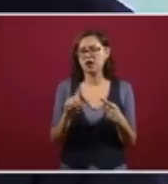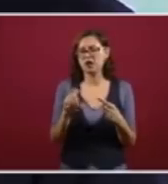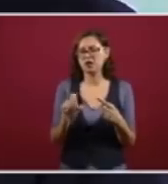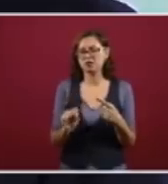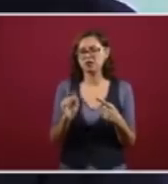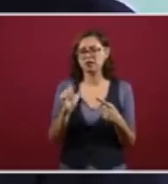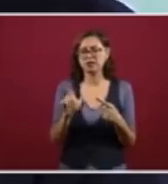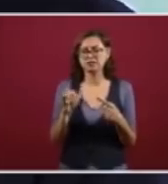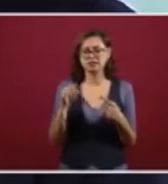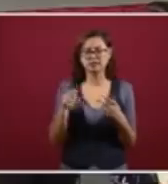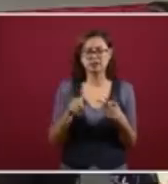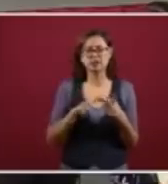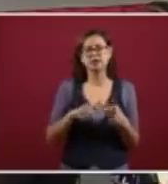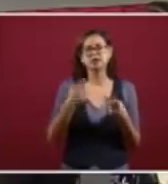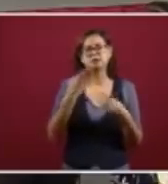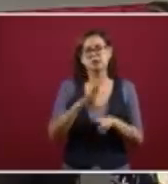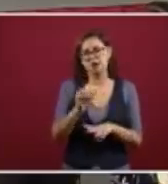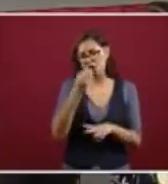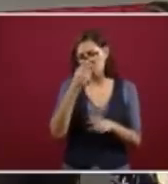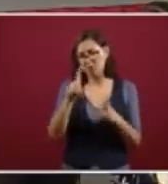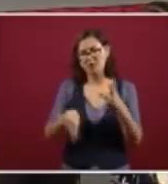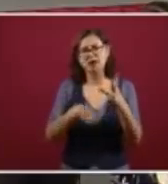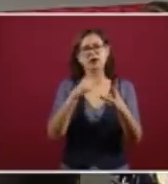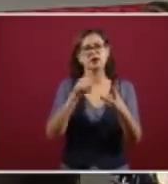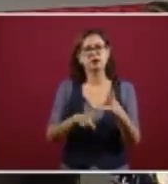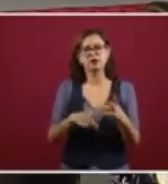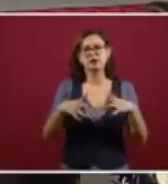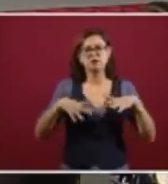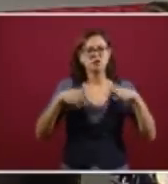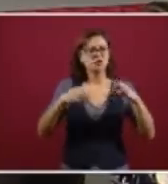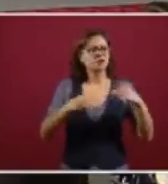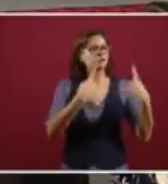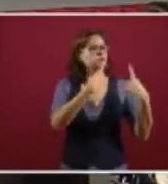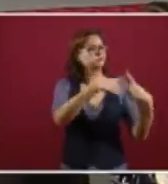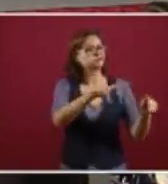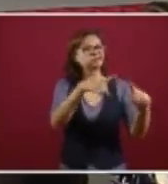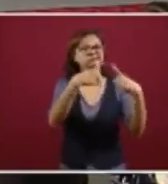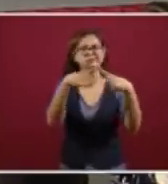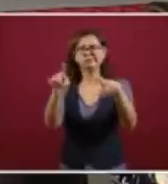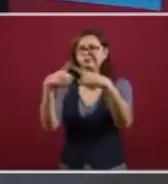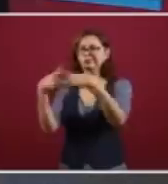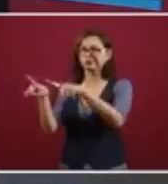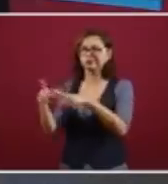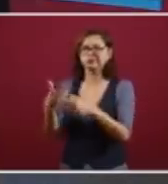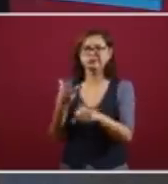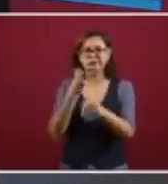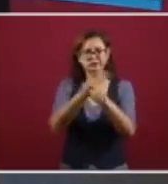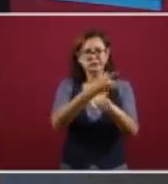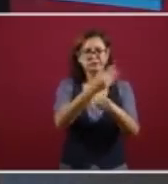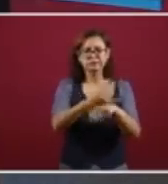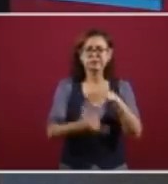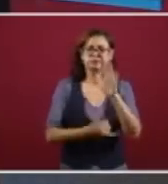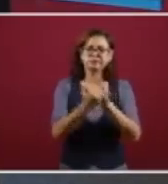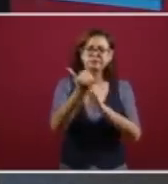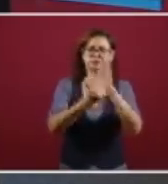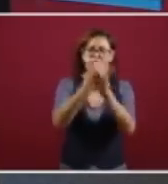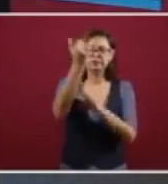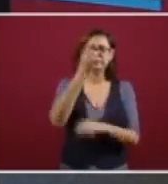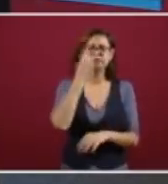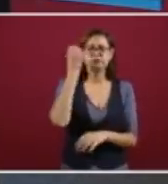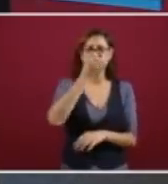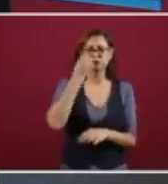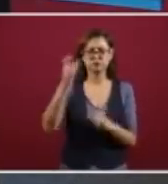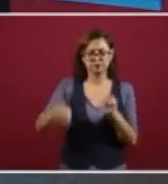Fundación Bancomer, que han encabezado un grupo de fundaciones que se han especializado en reconstrucción de escuelas,